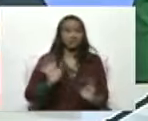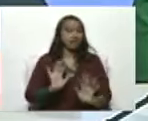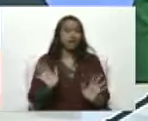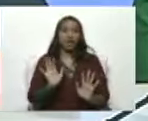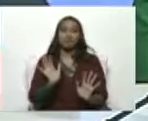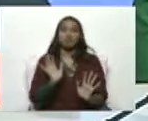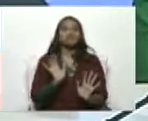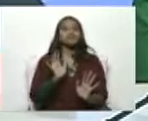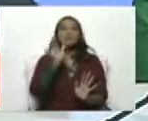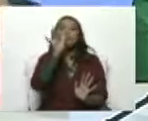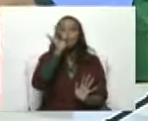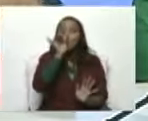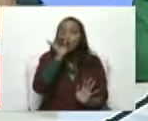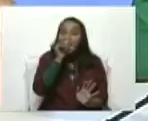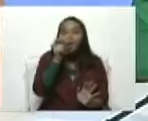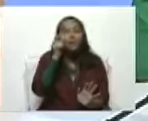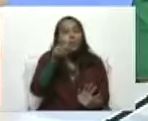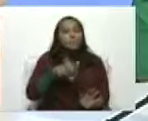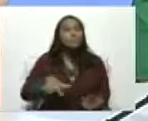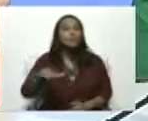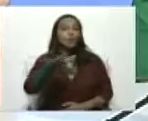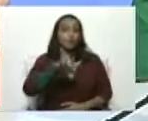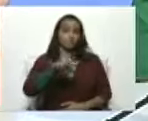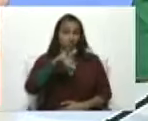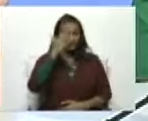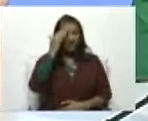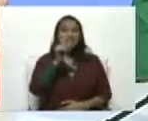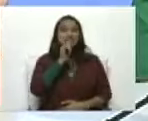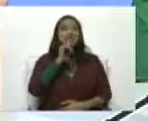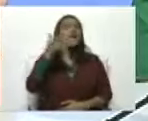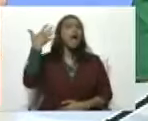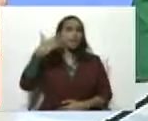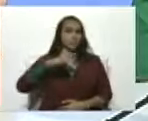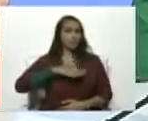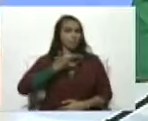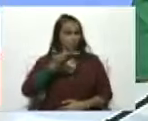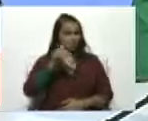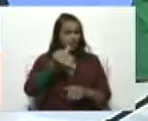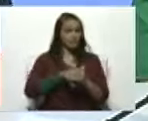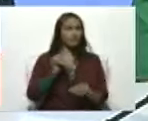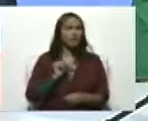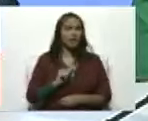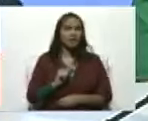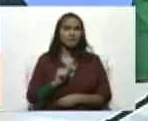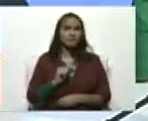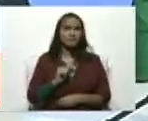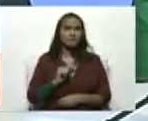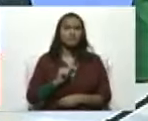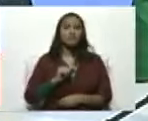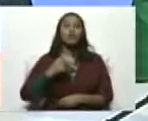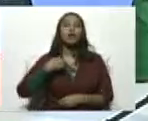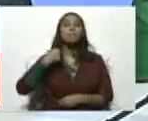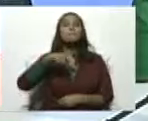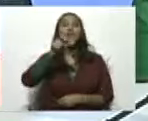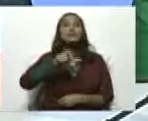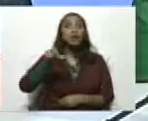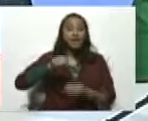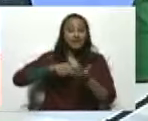históricamente. Se burlaron del pueblo. ¿Saben quiénes podían votar? Los que tenían cédula.